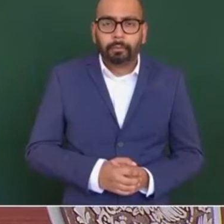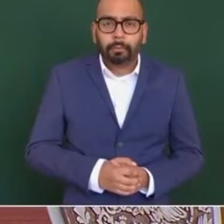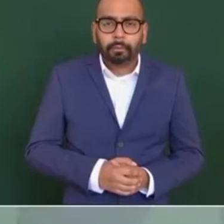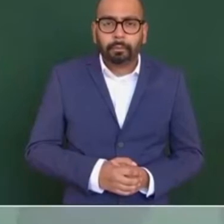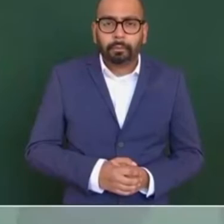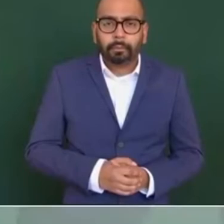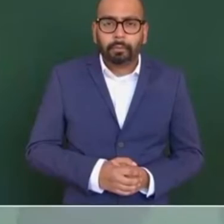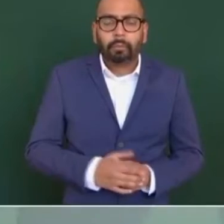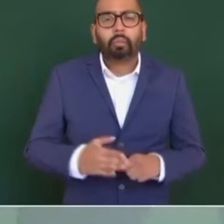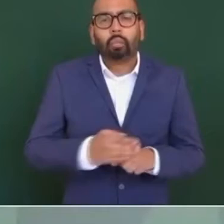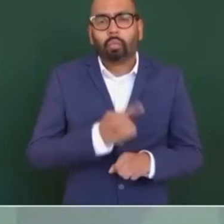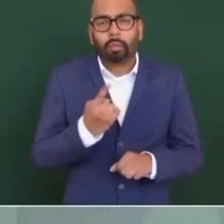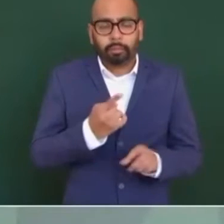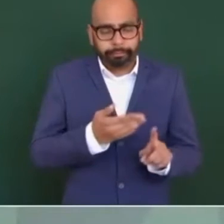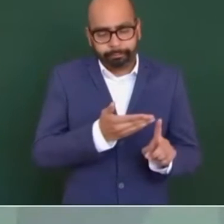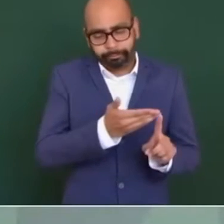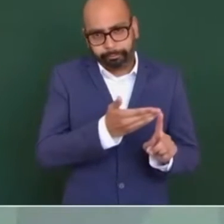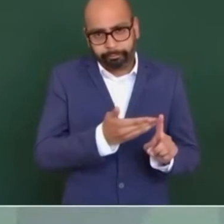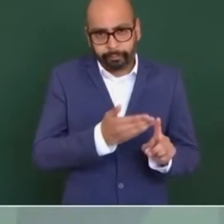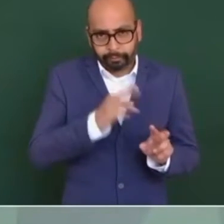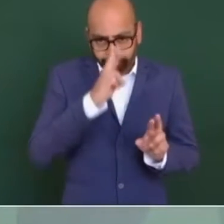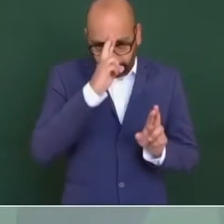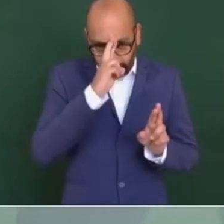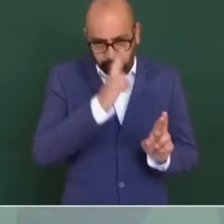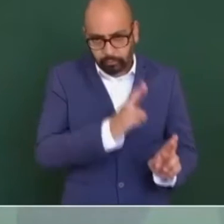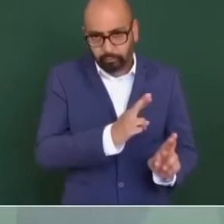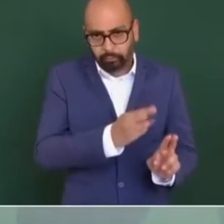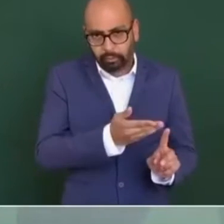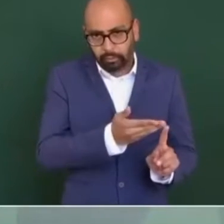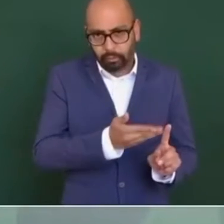la dignidad de la persona y